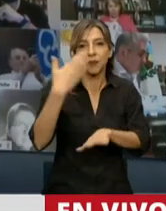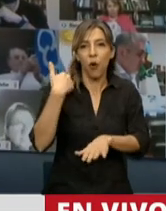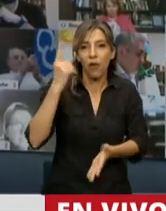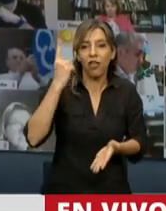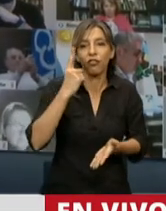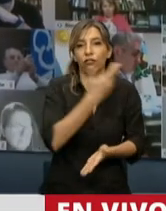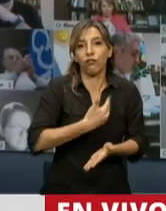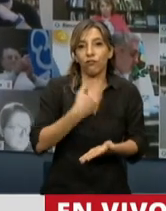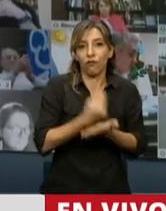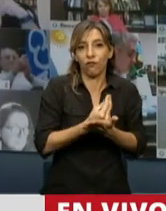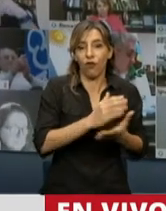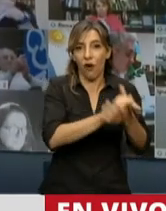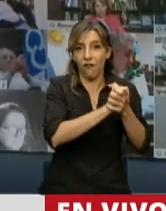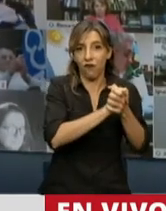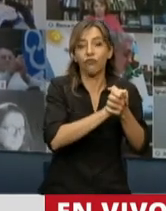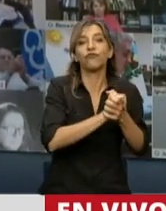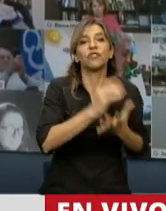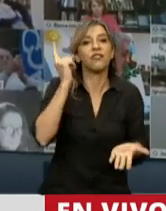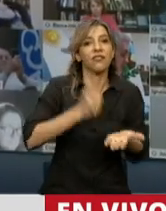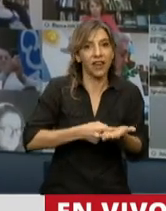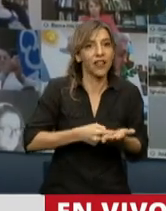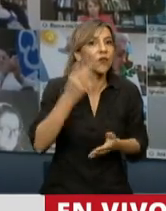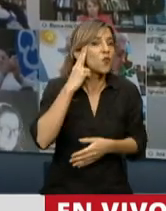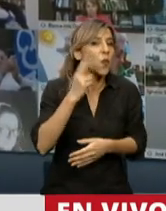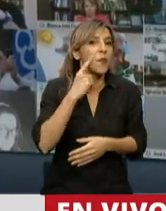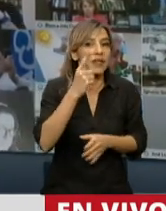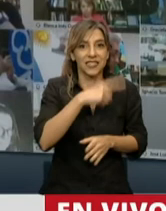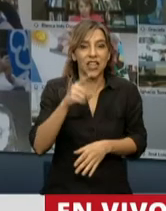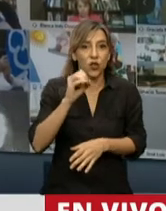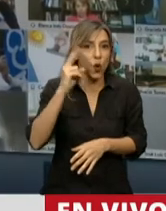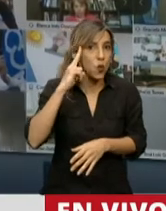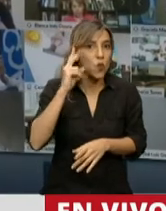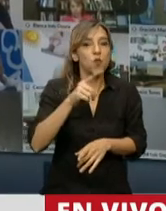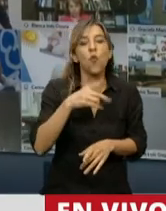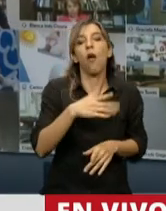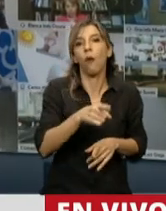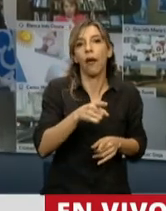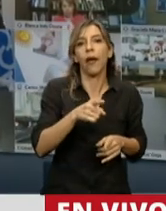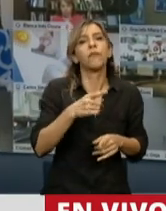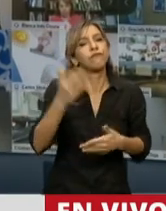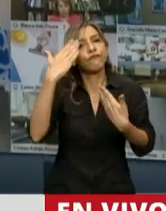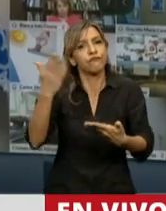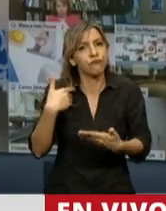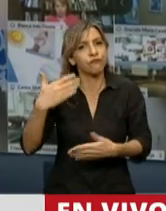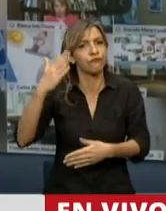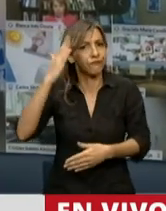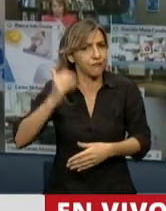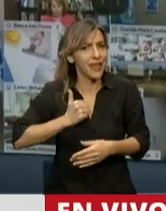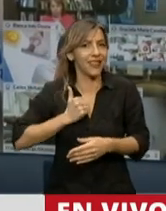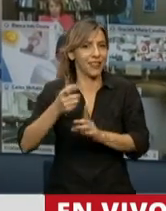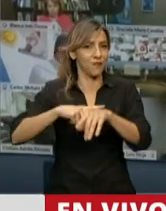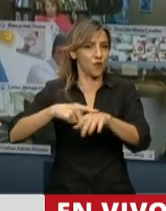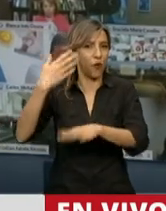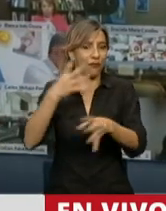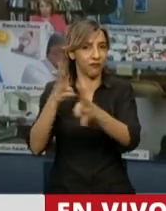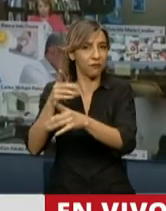reglamenta la ley 23.109, reconociendo a nuestros héroes, excombatientes y conscriptos. Durante el gobierno de Menem se le asigna